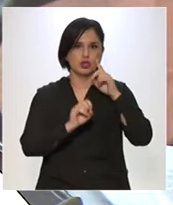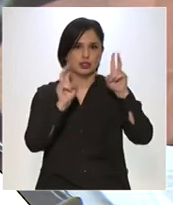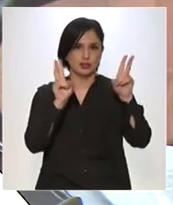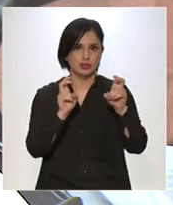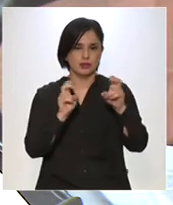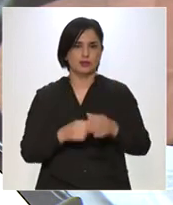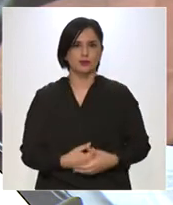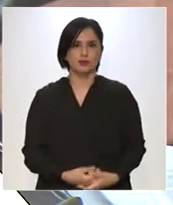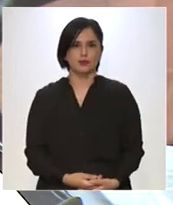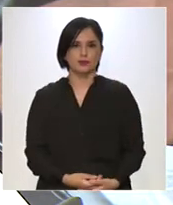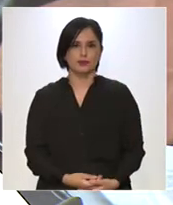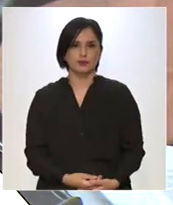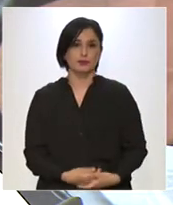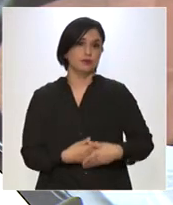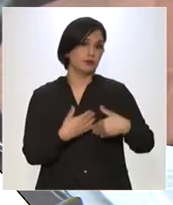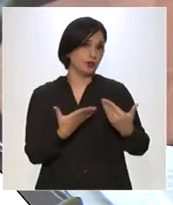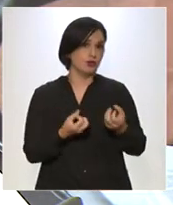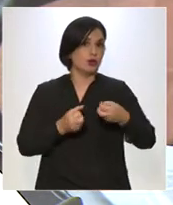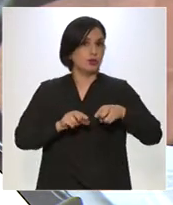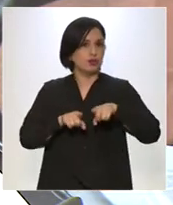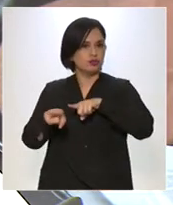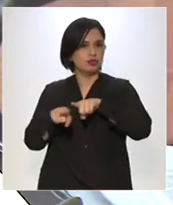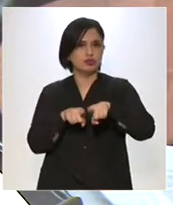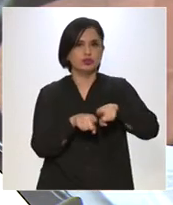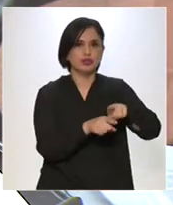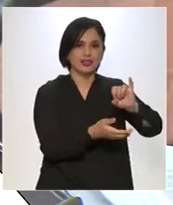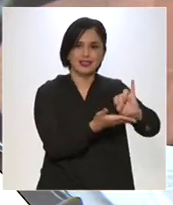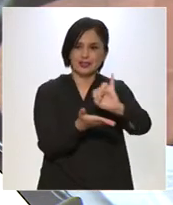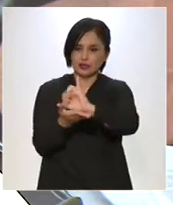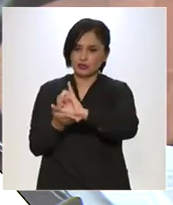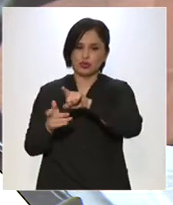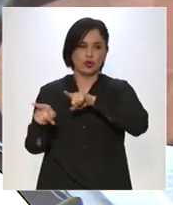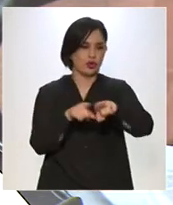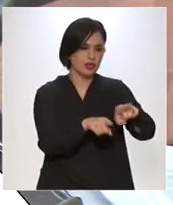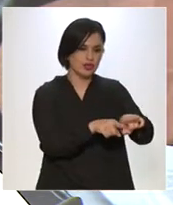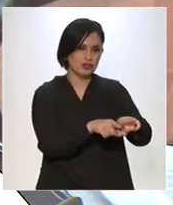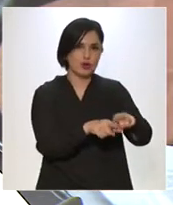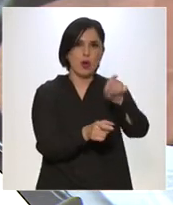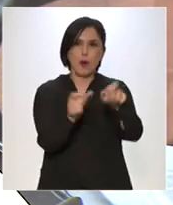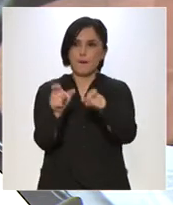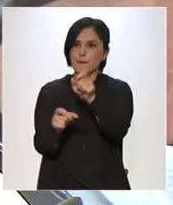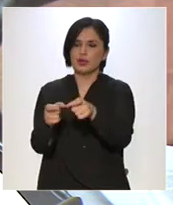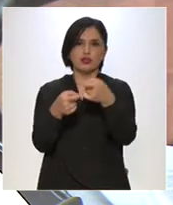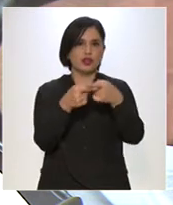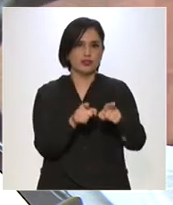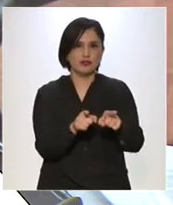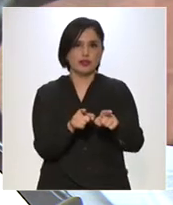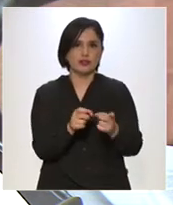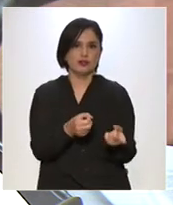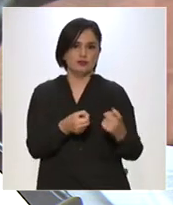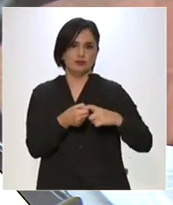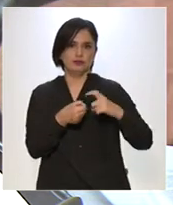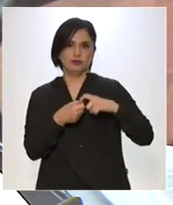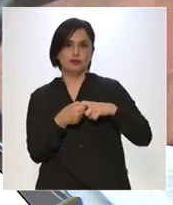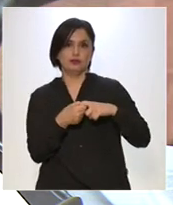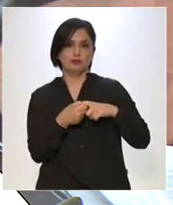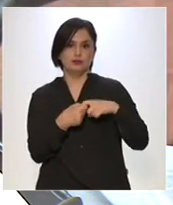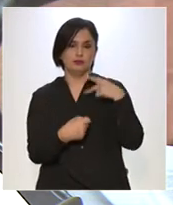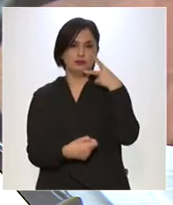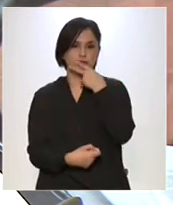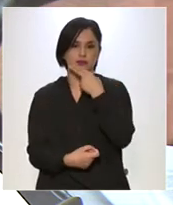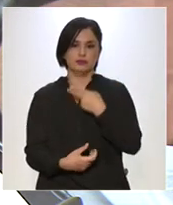este sentido, es una instancia de coordinación de órganos con personas que provienen de distintos órganos del Estado que pueden tener...